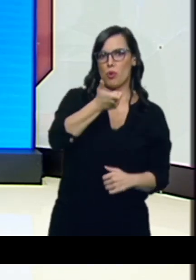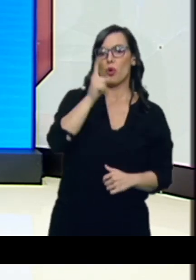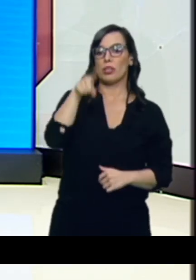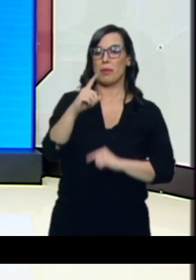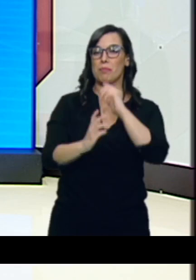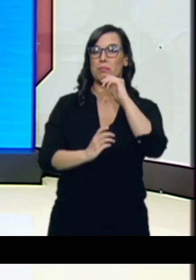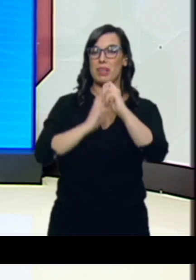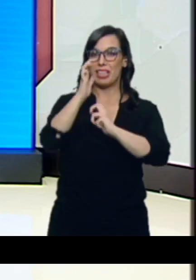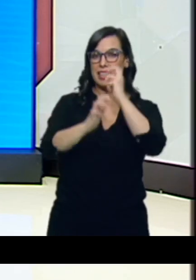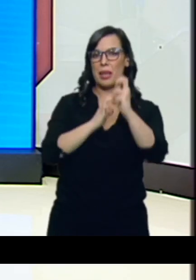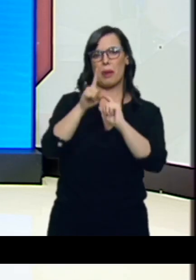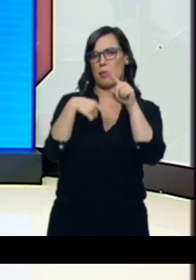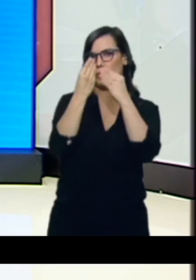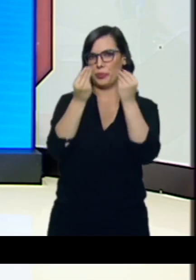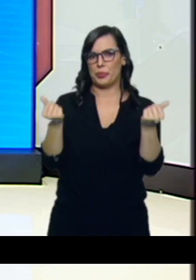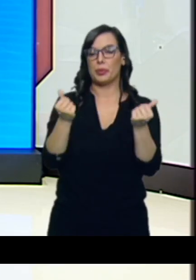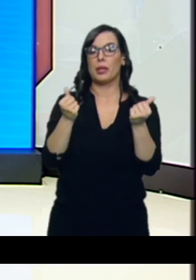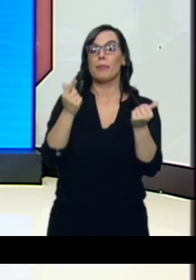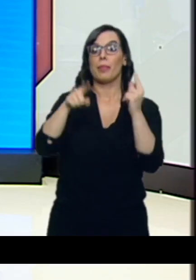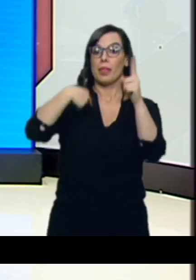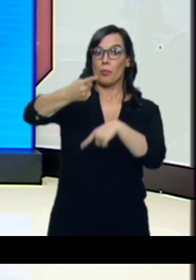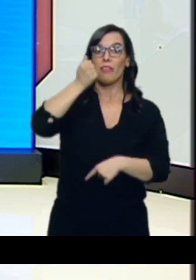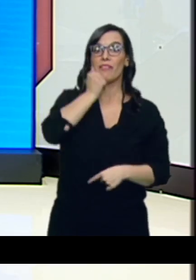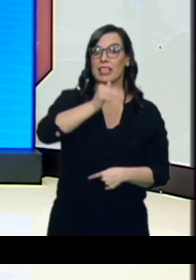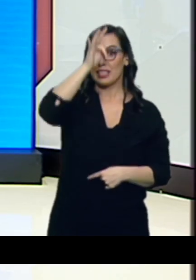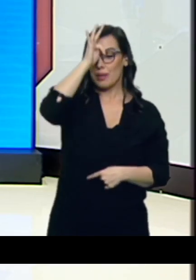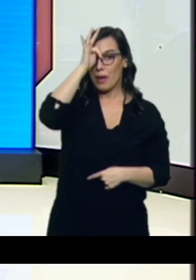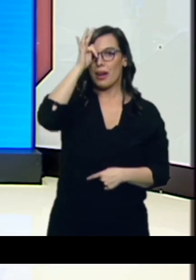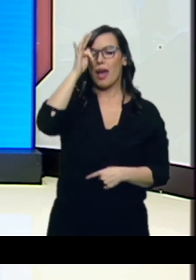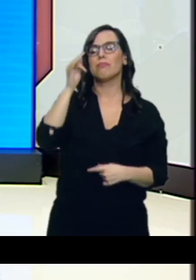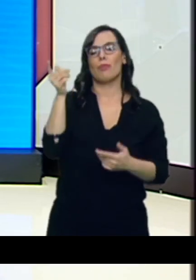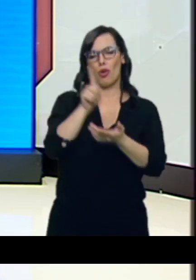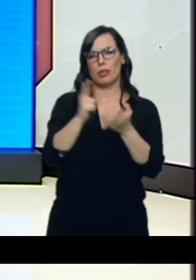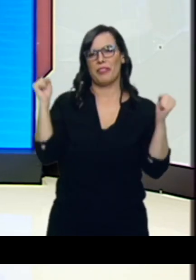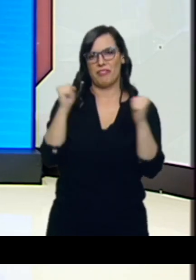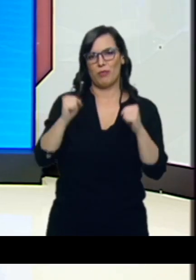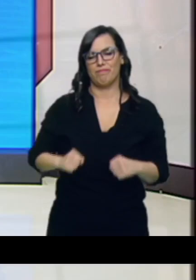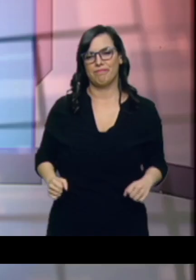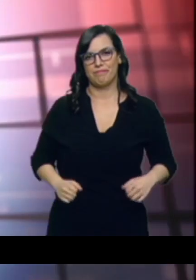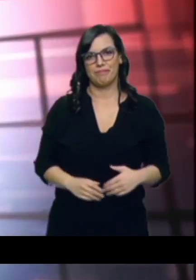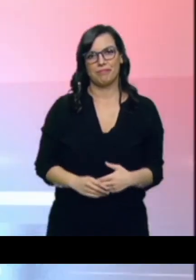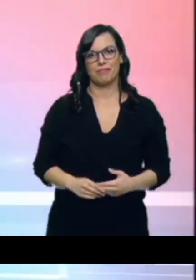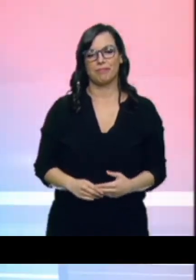estas horas que no van a tardar en deshacerse. Eso sí, el fin de semana que no guarden todavía la chaqueta porque volverá el frío.